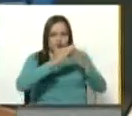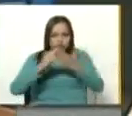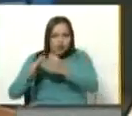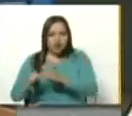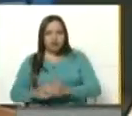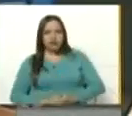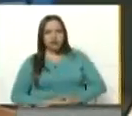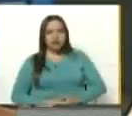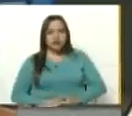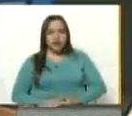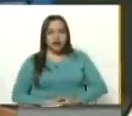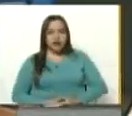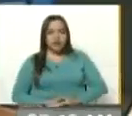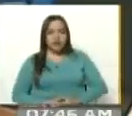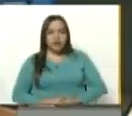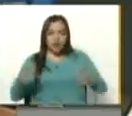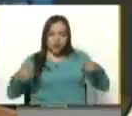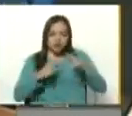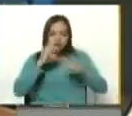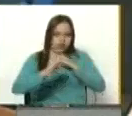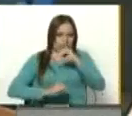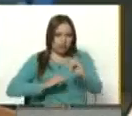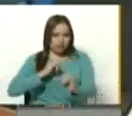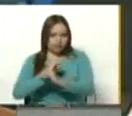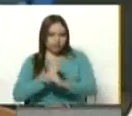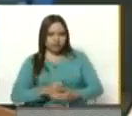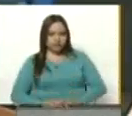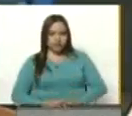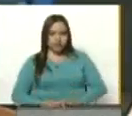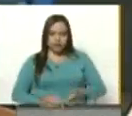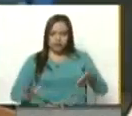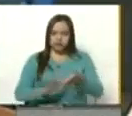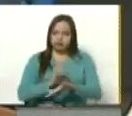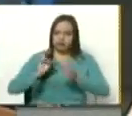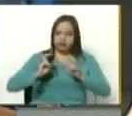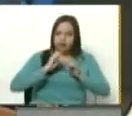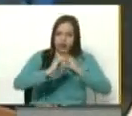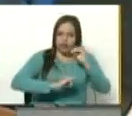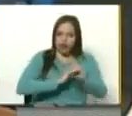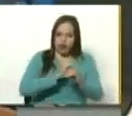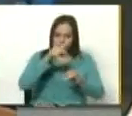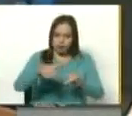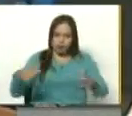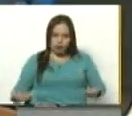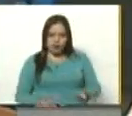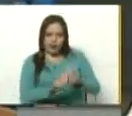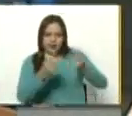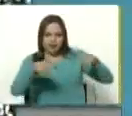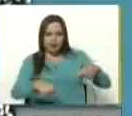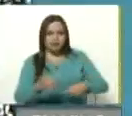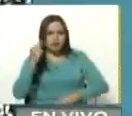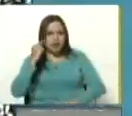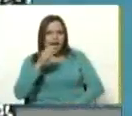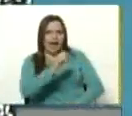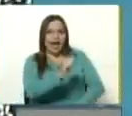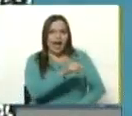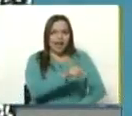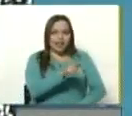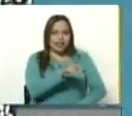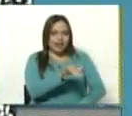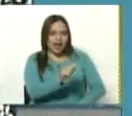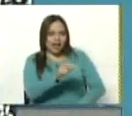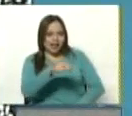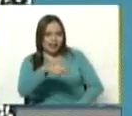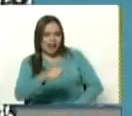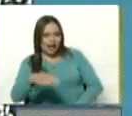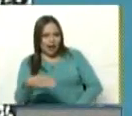Foro Internacional. Y hablando en términos internacionales, hoy nos acompaña también Adriana Payne, quien es